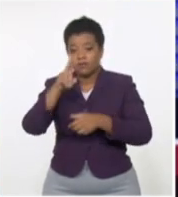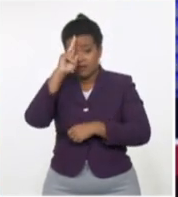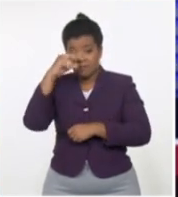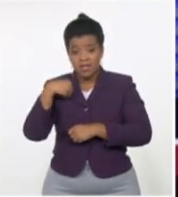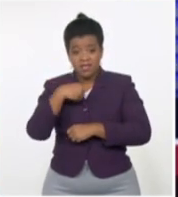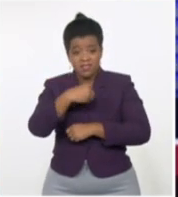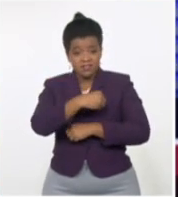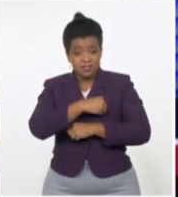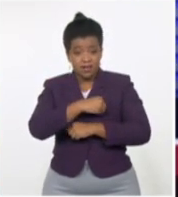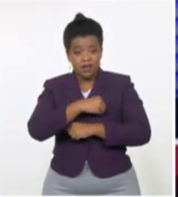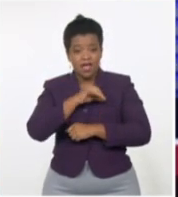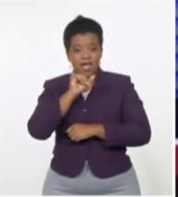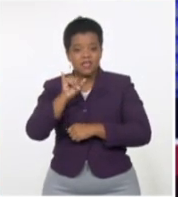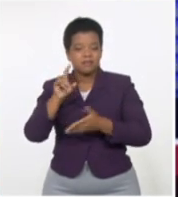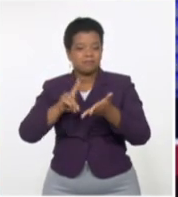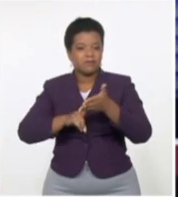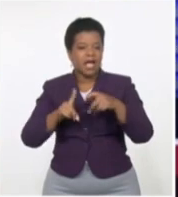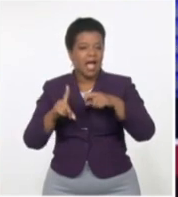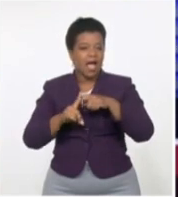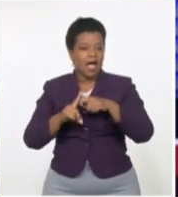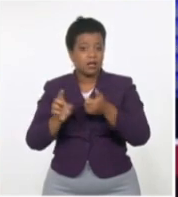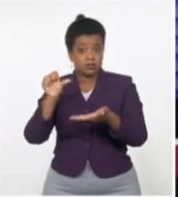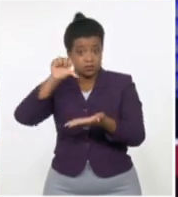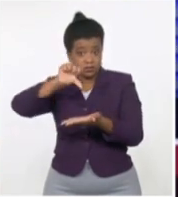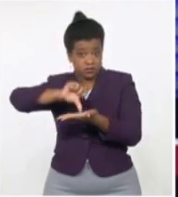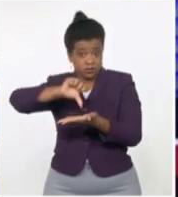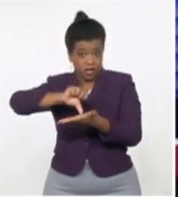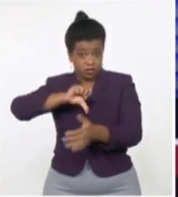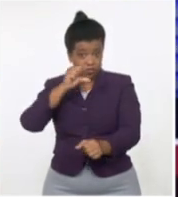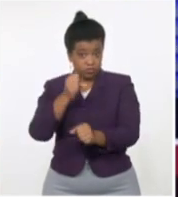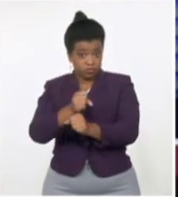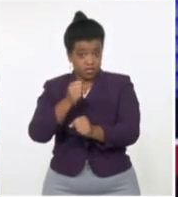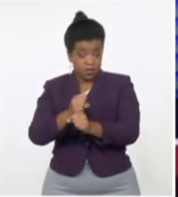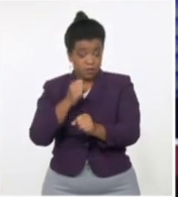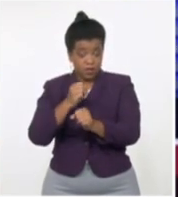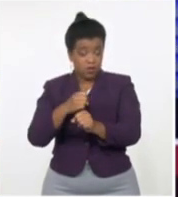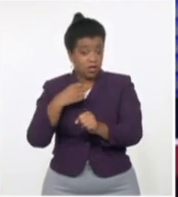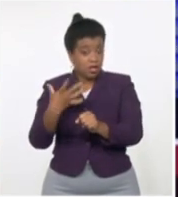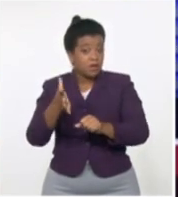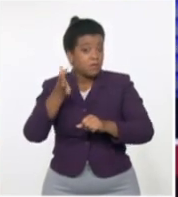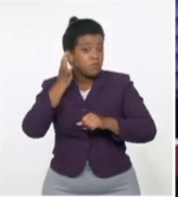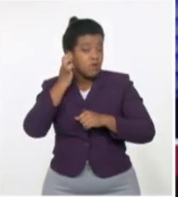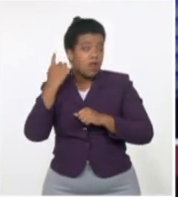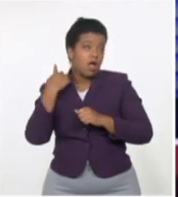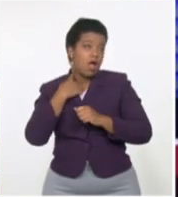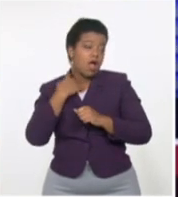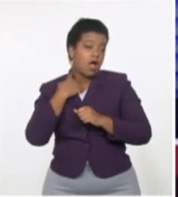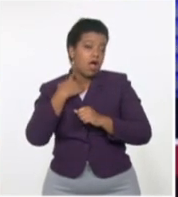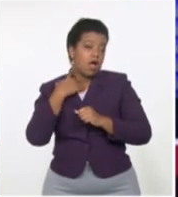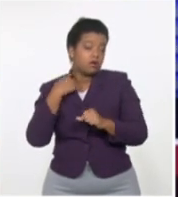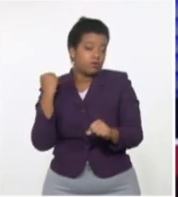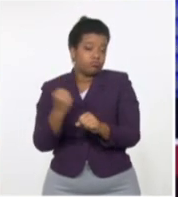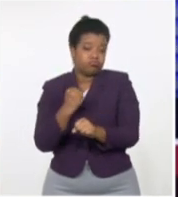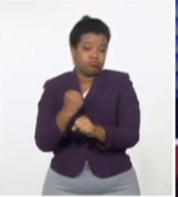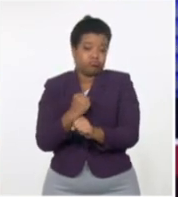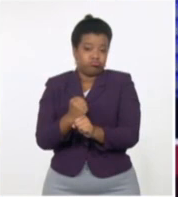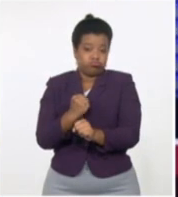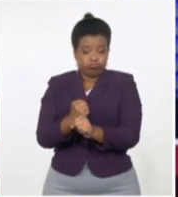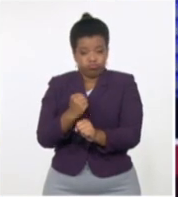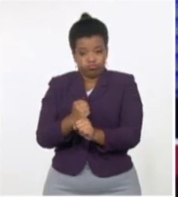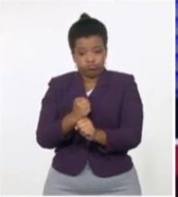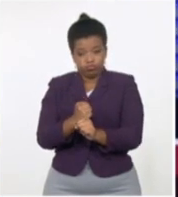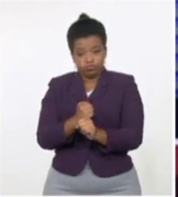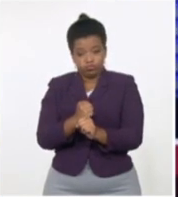Pedro Curí, IPK, centro al que le ha dedicado prácticamente toda su vida profesional, toda su